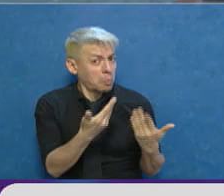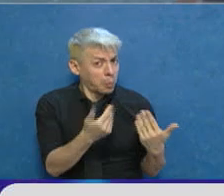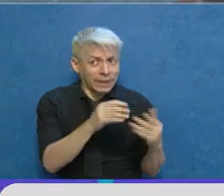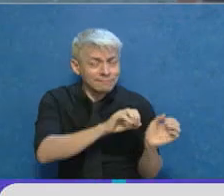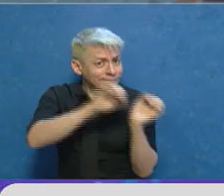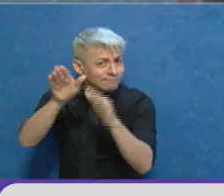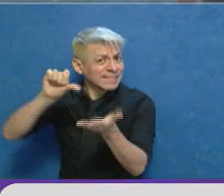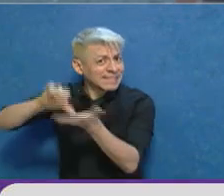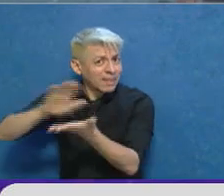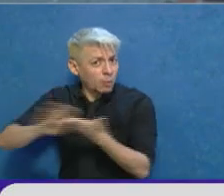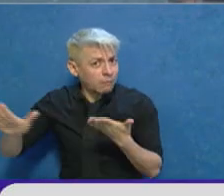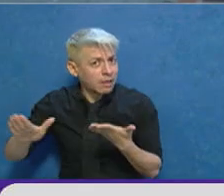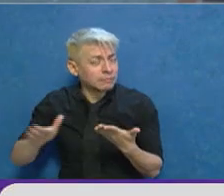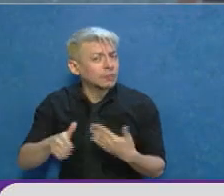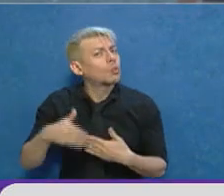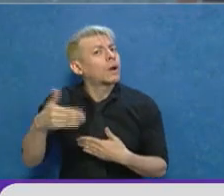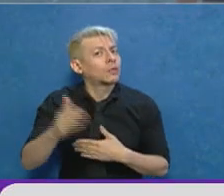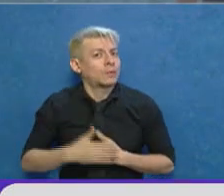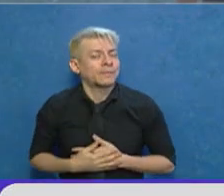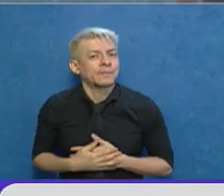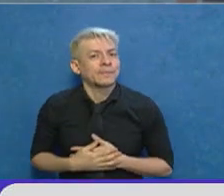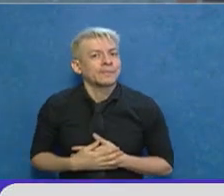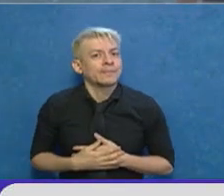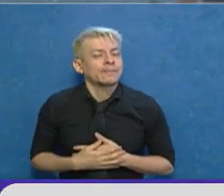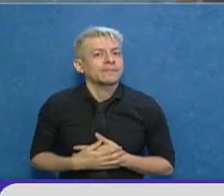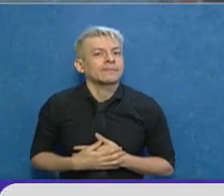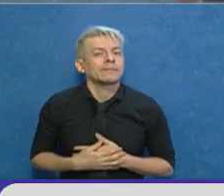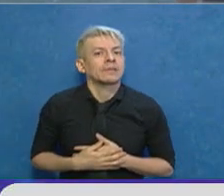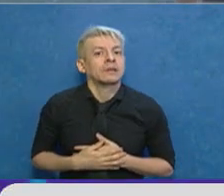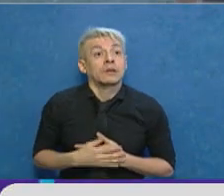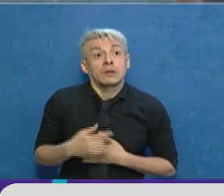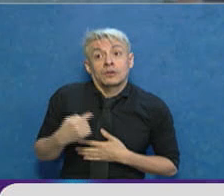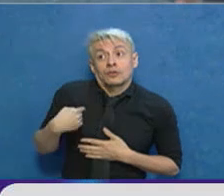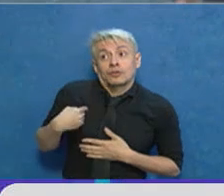esa sede? Mire,